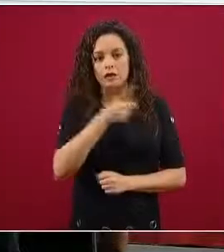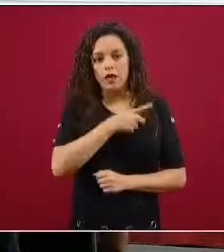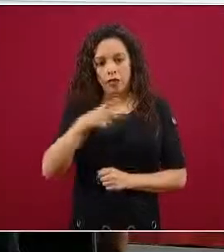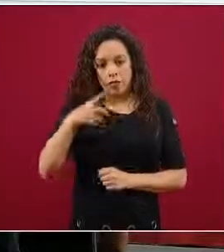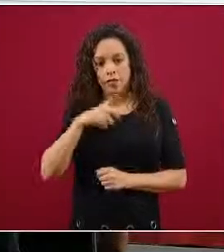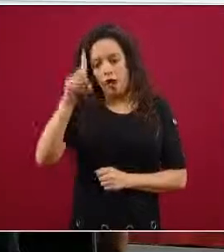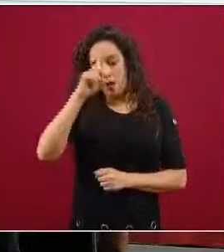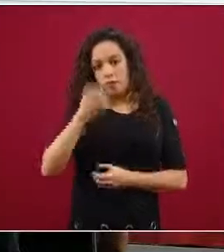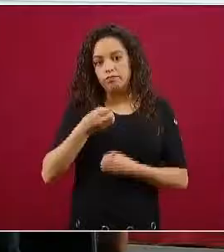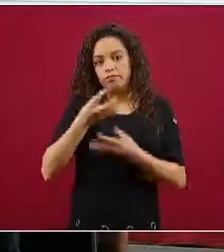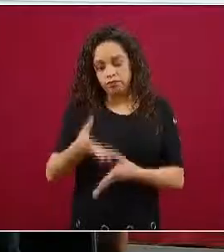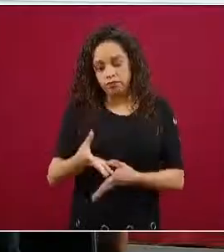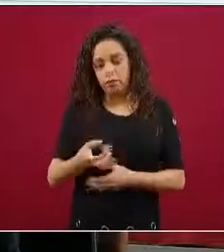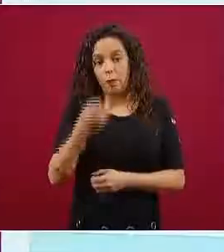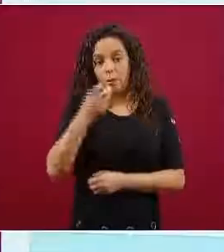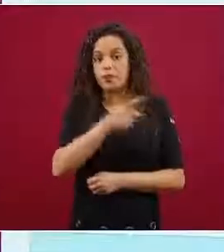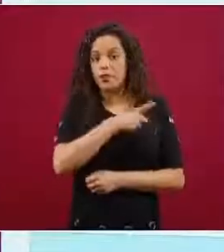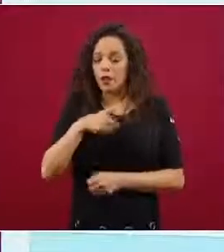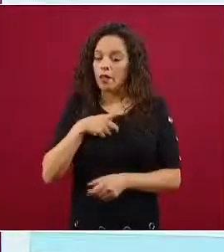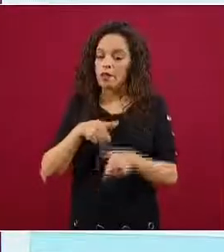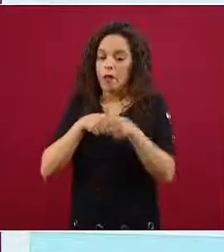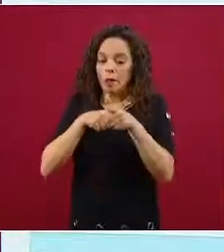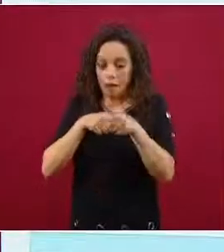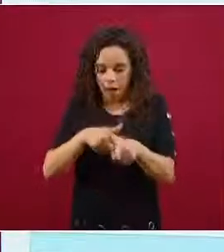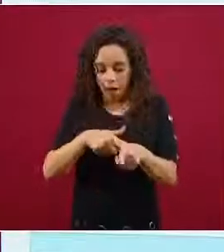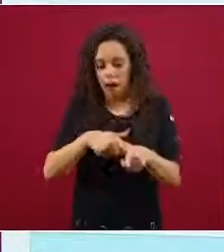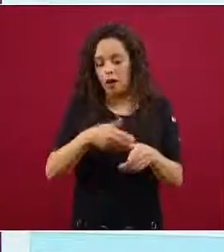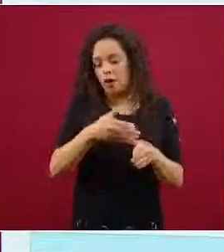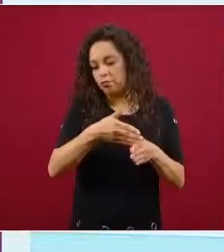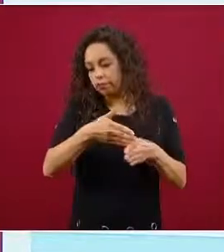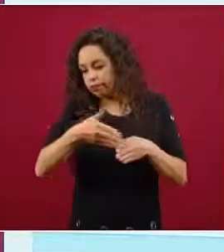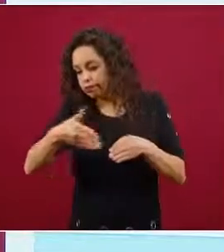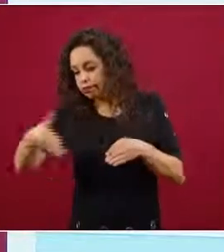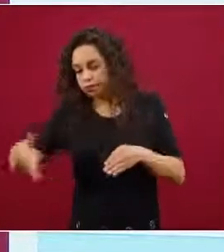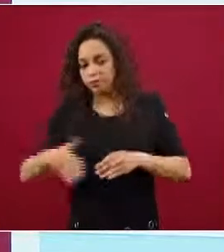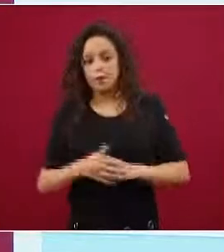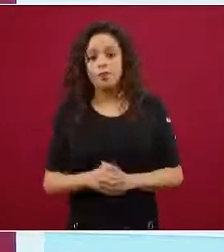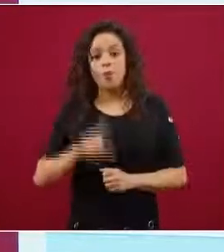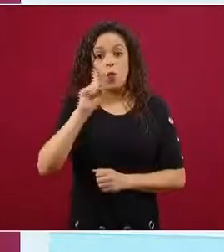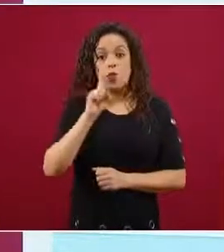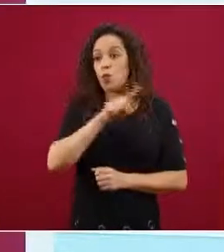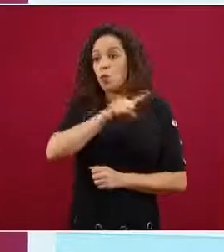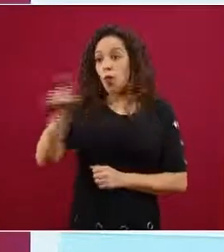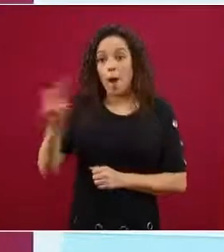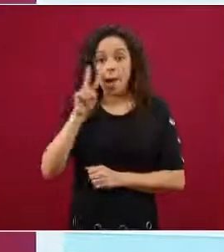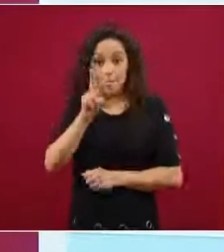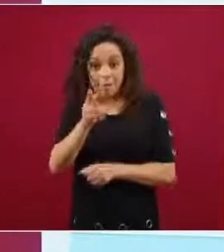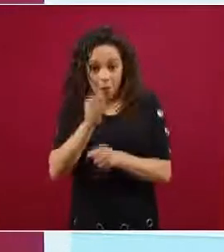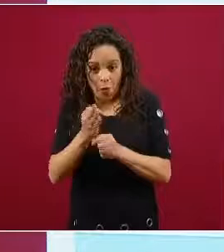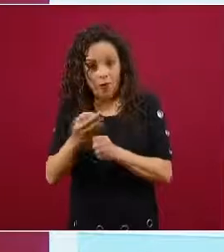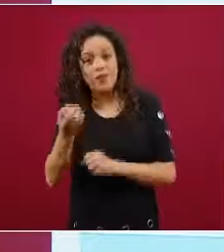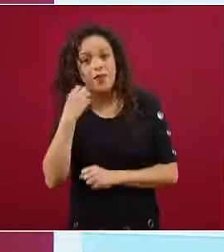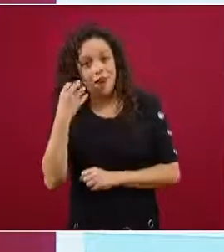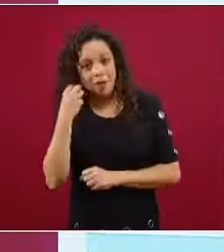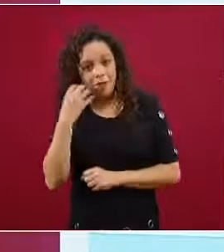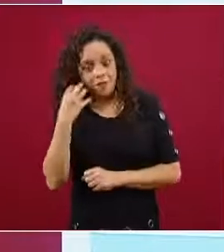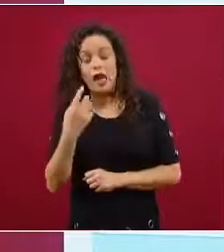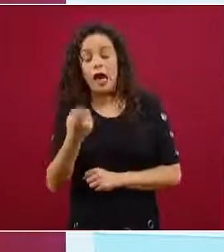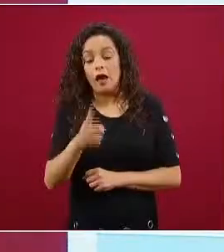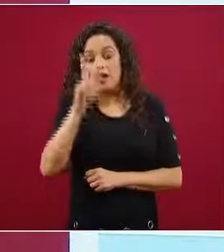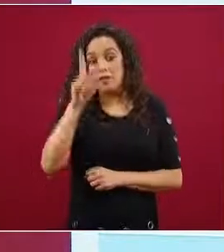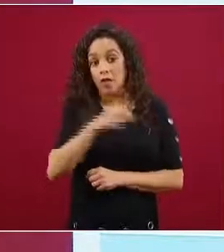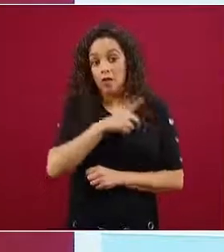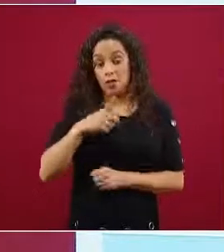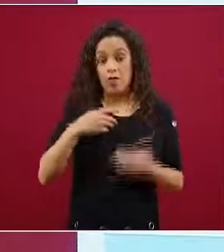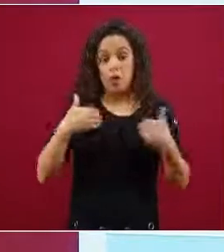y esto debe quedar muy claro para todas las mujeres que nos escuchan. El control prenatal está vigente, no